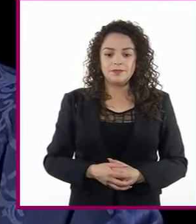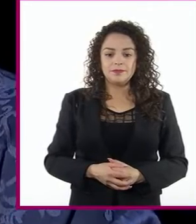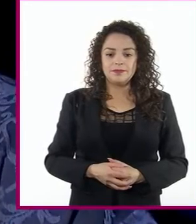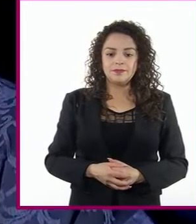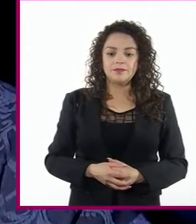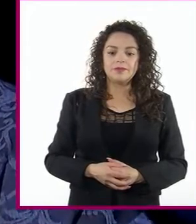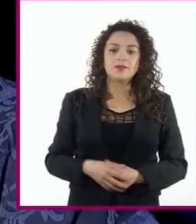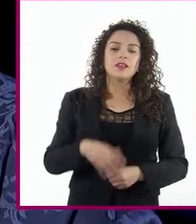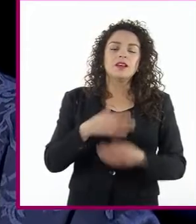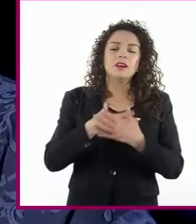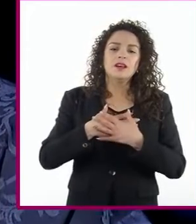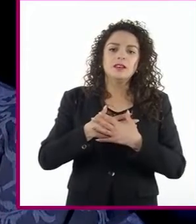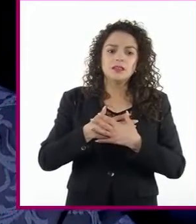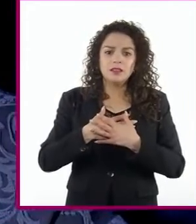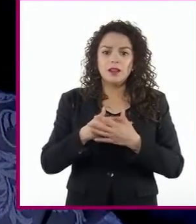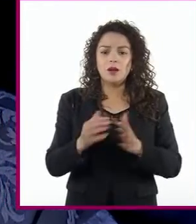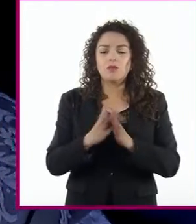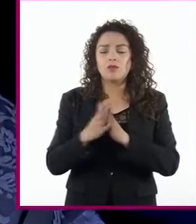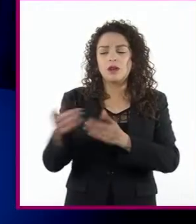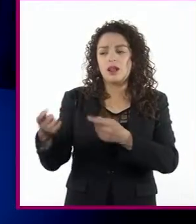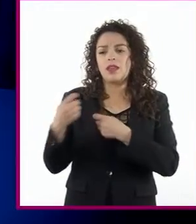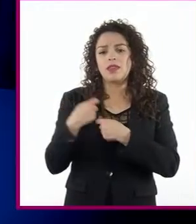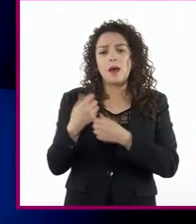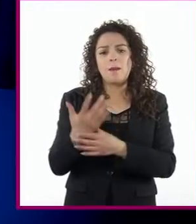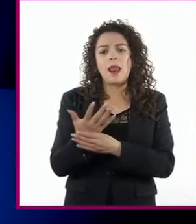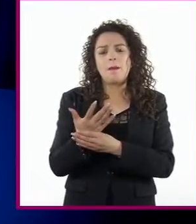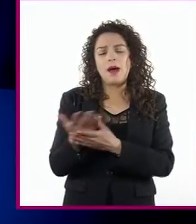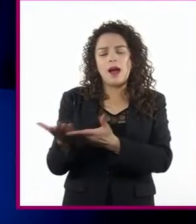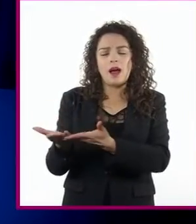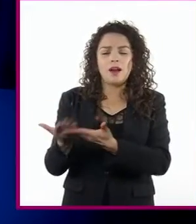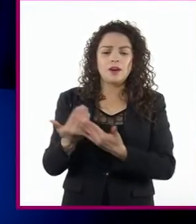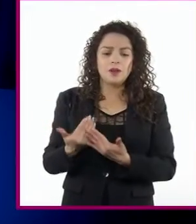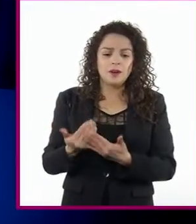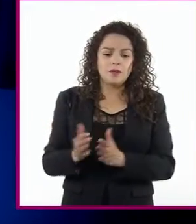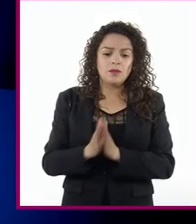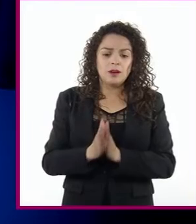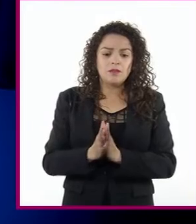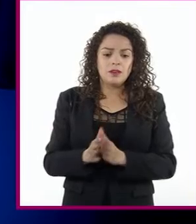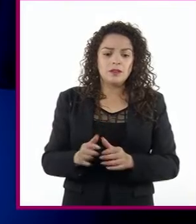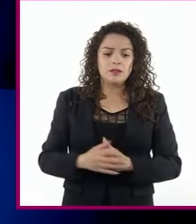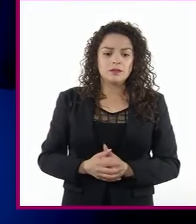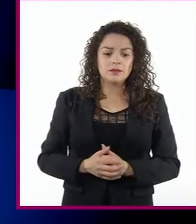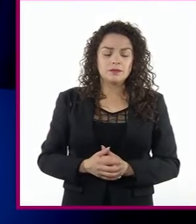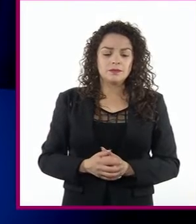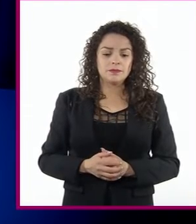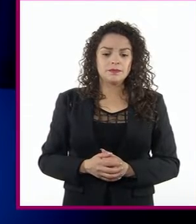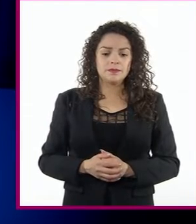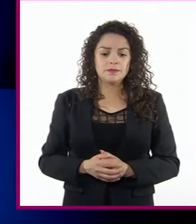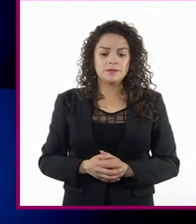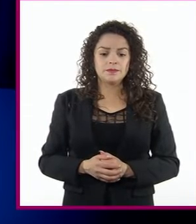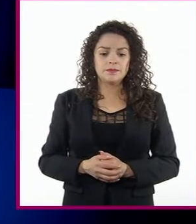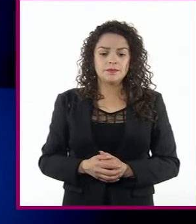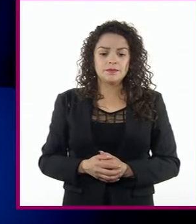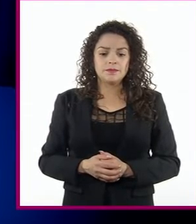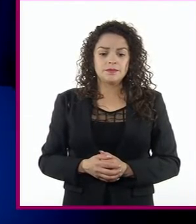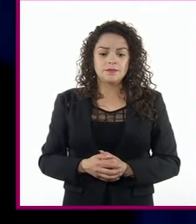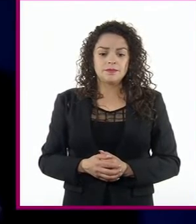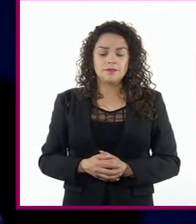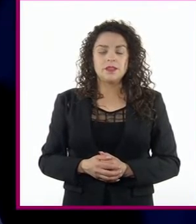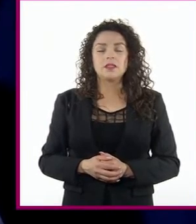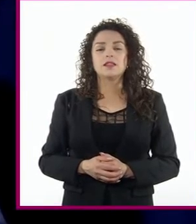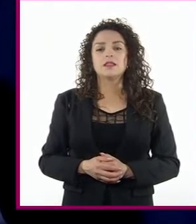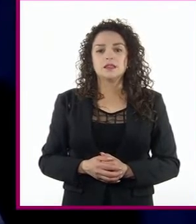¡Denme la mano! ¡Deme la mano! ¡Deme la mano! Vaya, ¿cómo